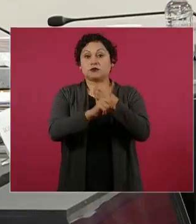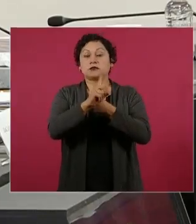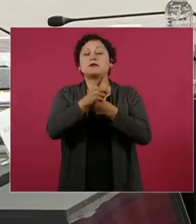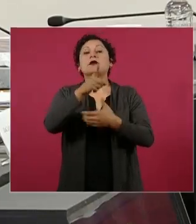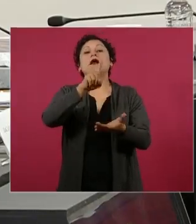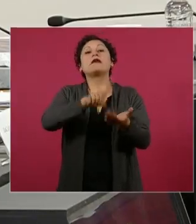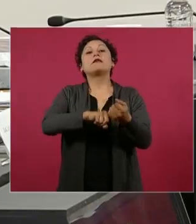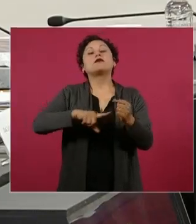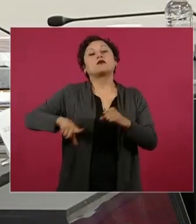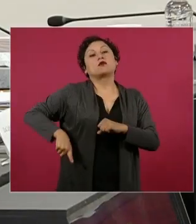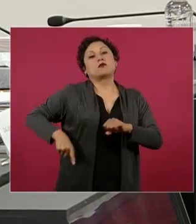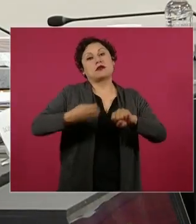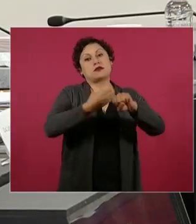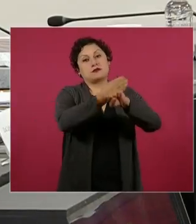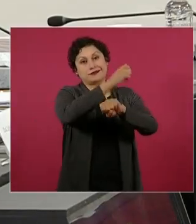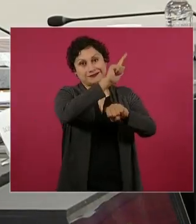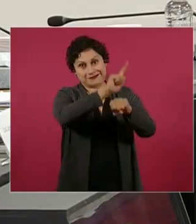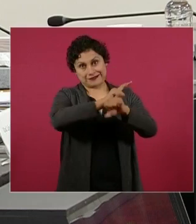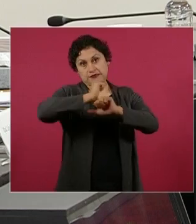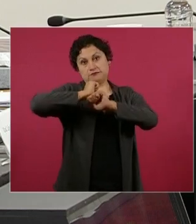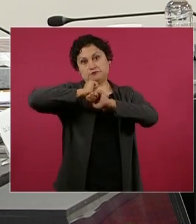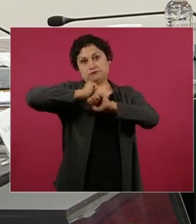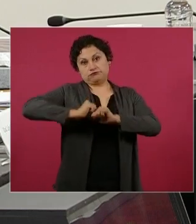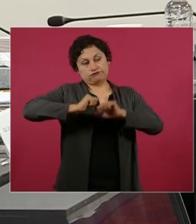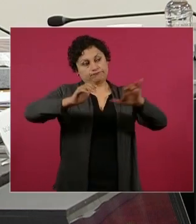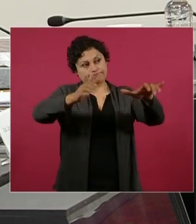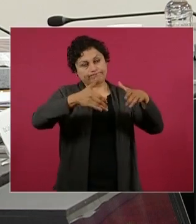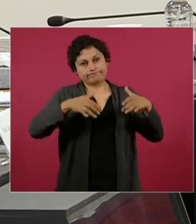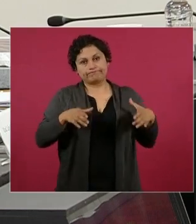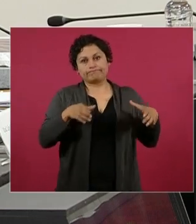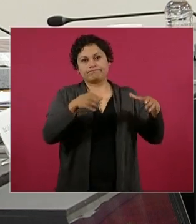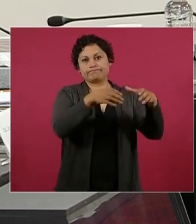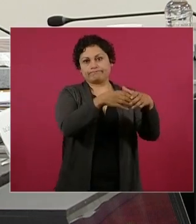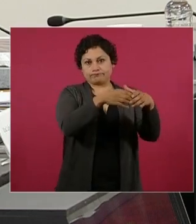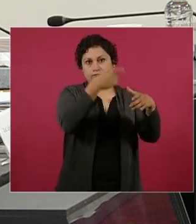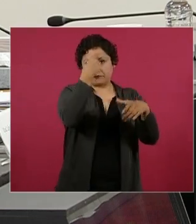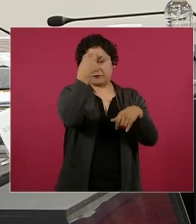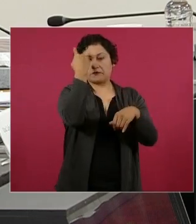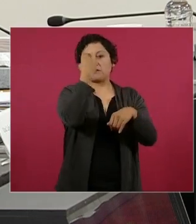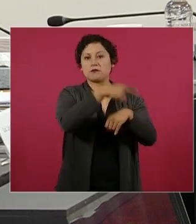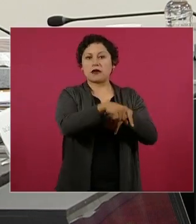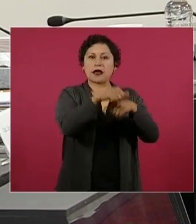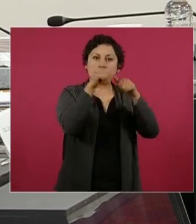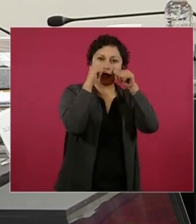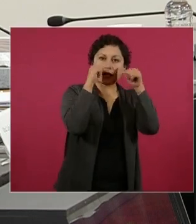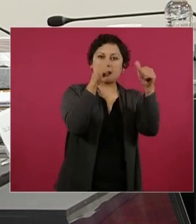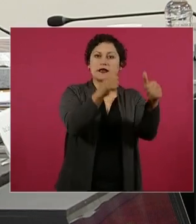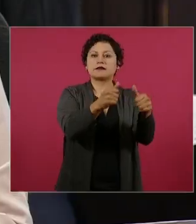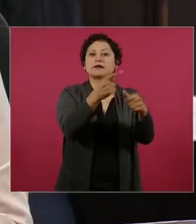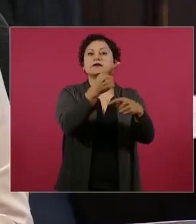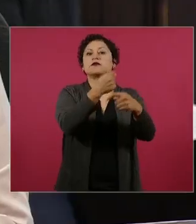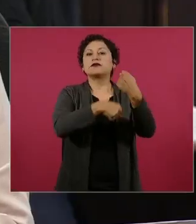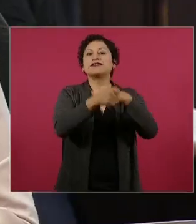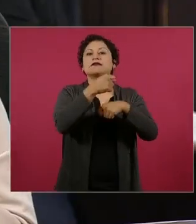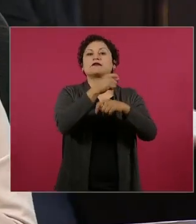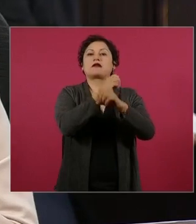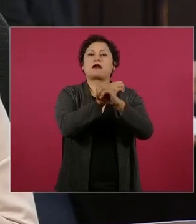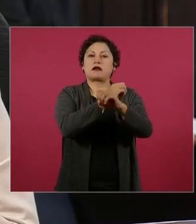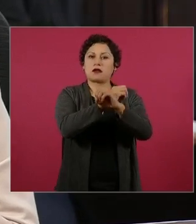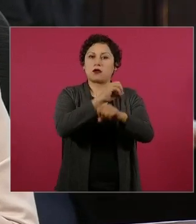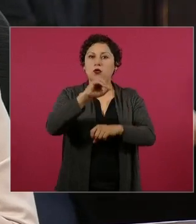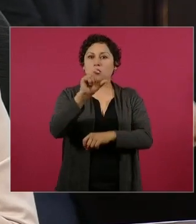juntó autoridades estatales y locales para la atención no solamente de las tiendas Oxxo, sino de algunas